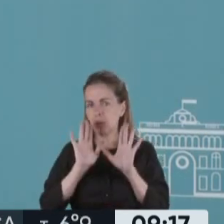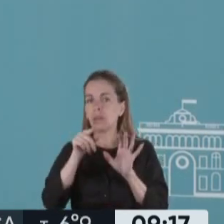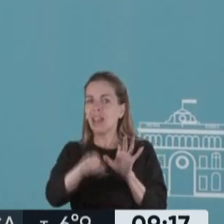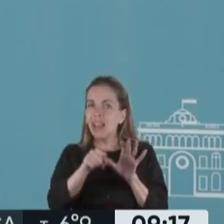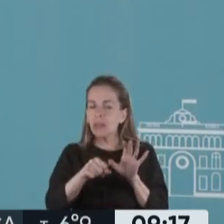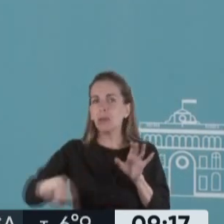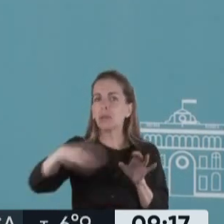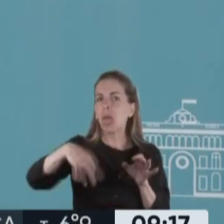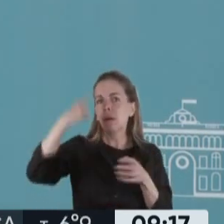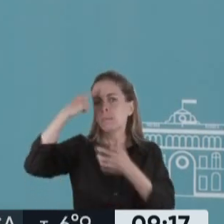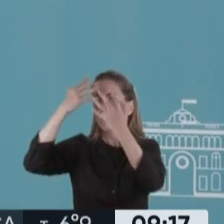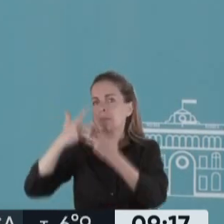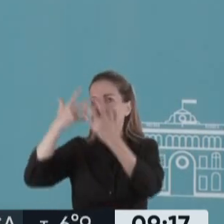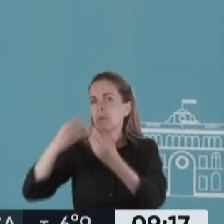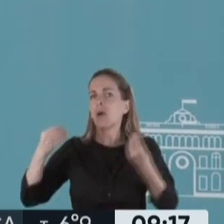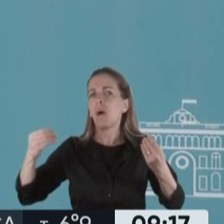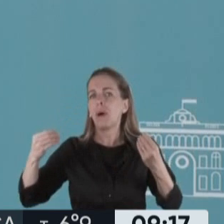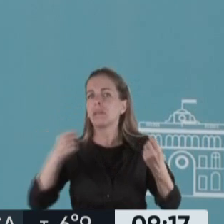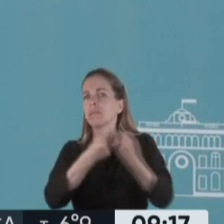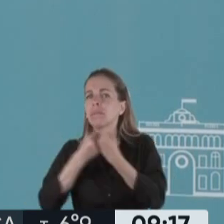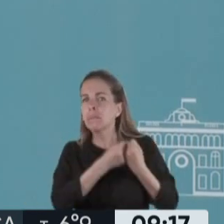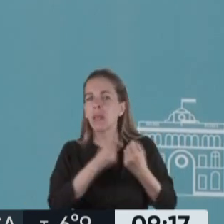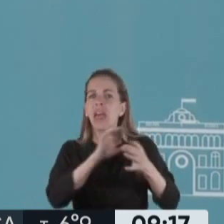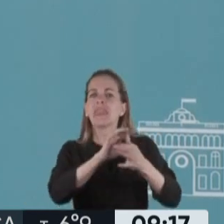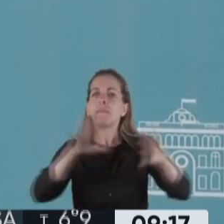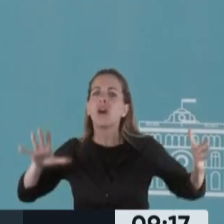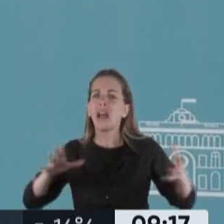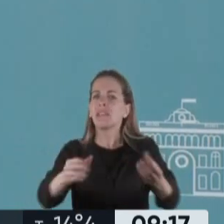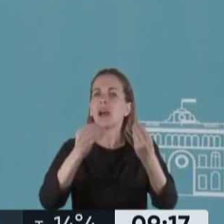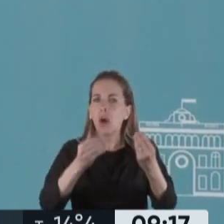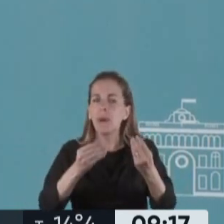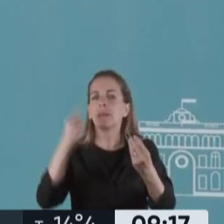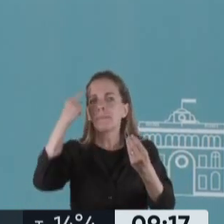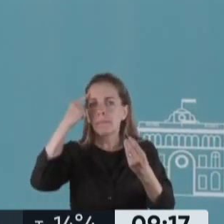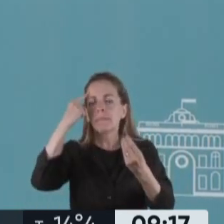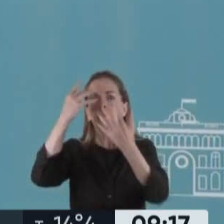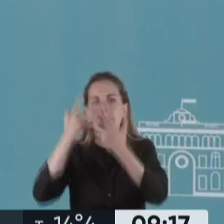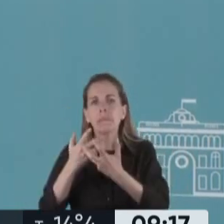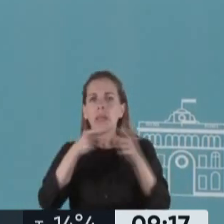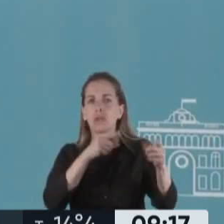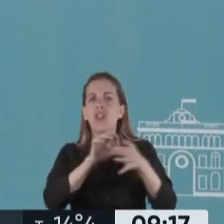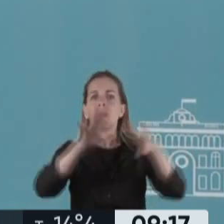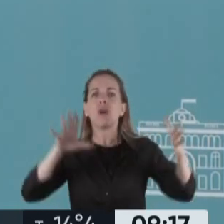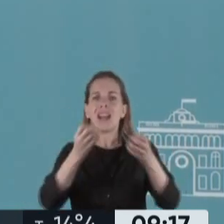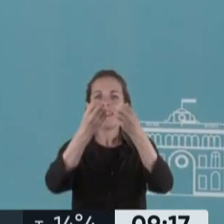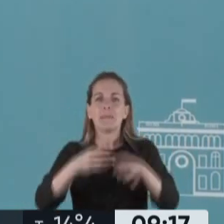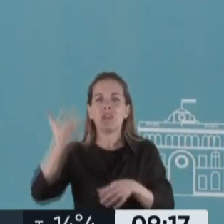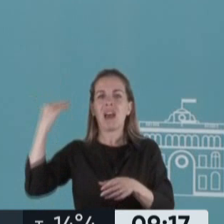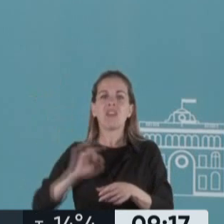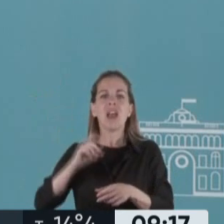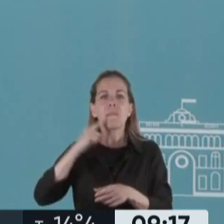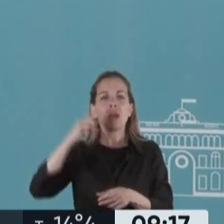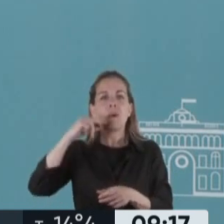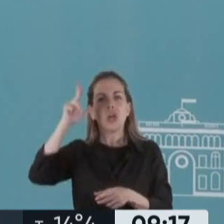cuál es nuestro pacto democrático, si se quiere, a ratificarlo, a profundizarlo, aquel que venimos construyendo desde el 83 y quienes somos de